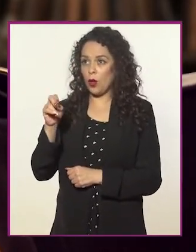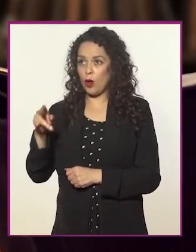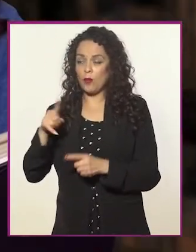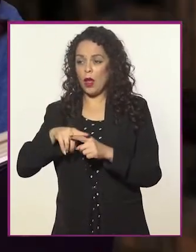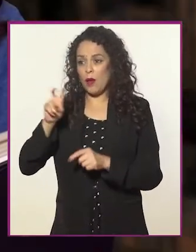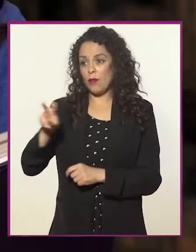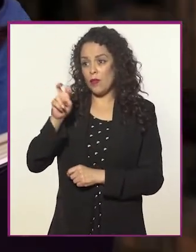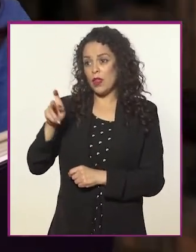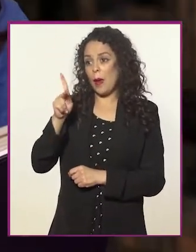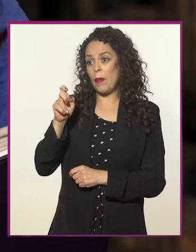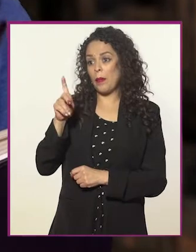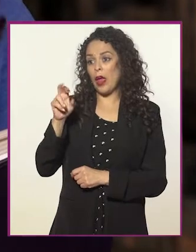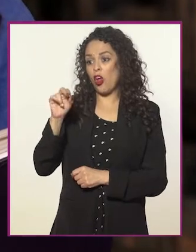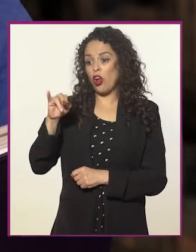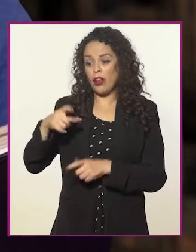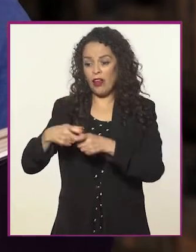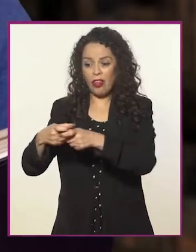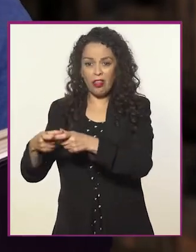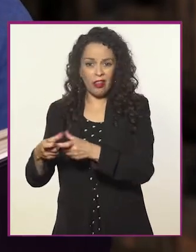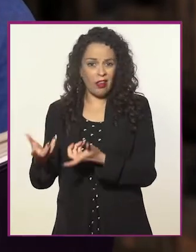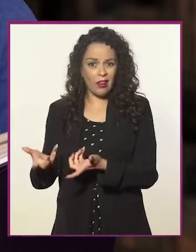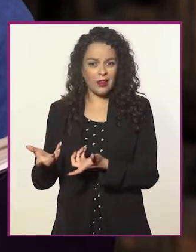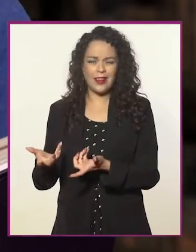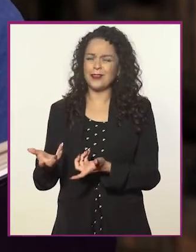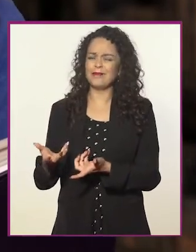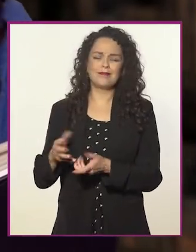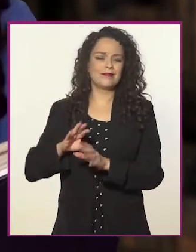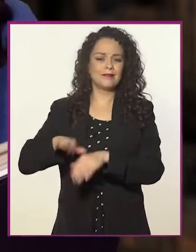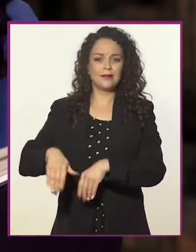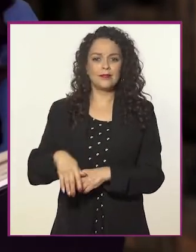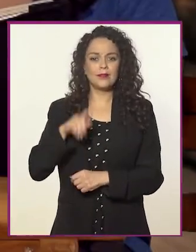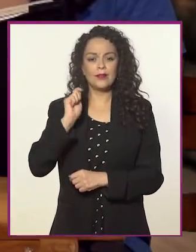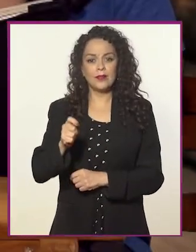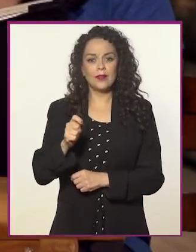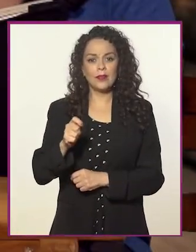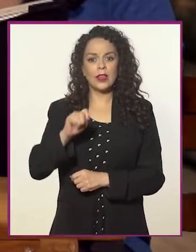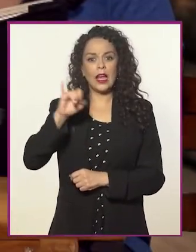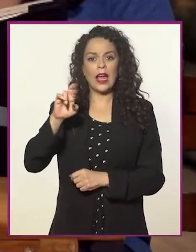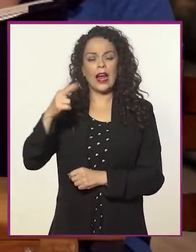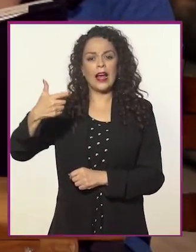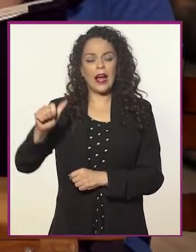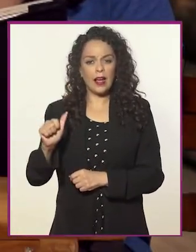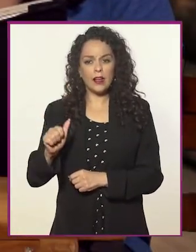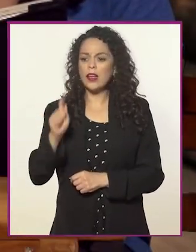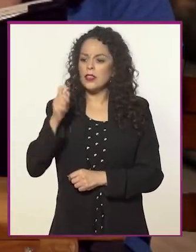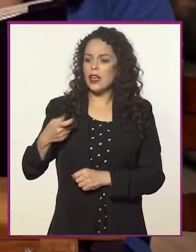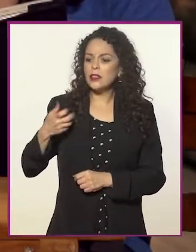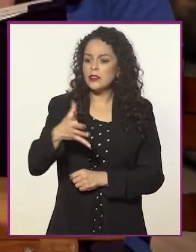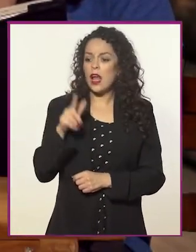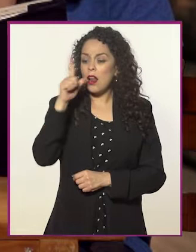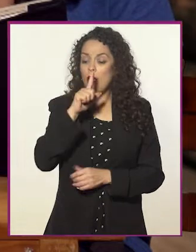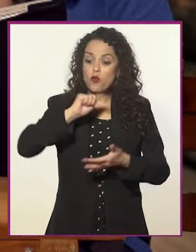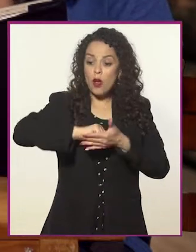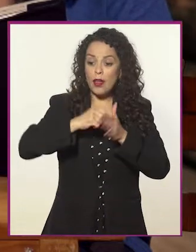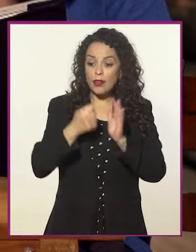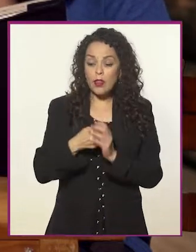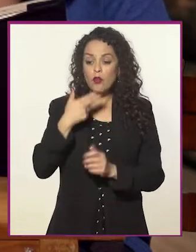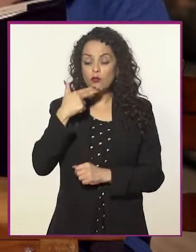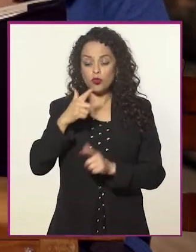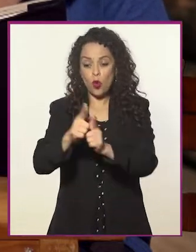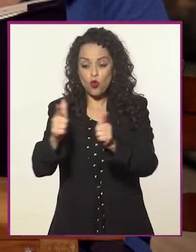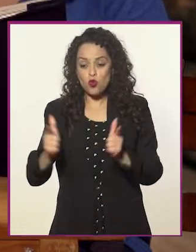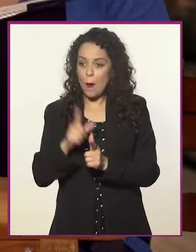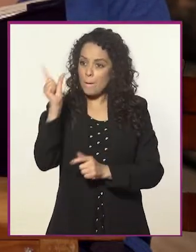pepperoni. Uy, yo creo que eso calificaría más como jerga. Mira, se le llama jerga al lenguaje técnico empleado